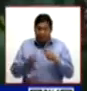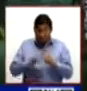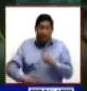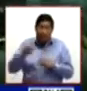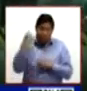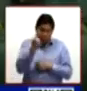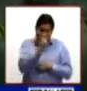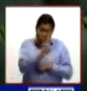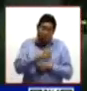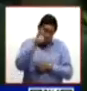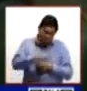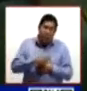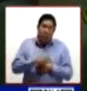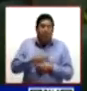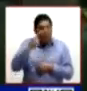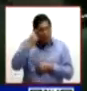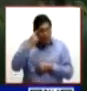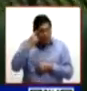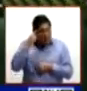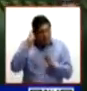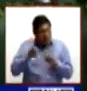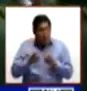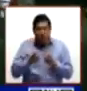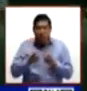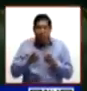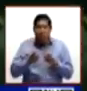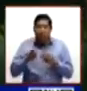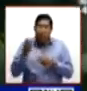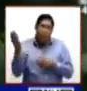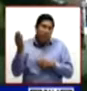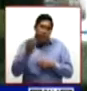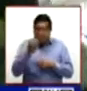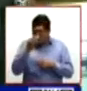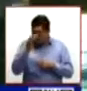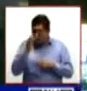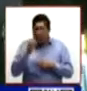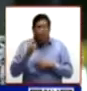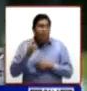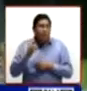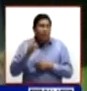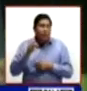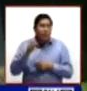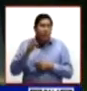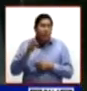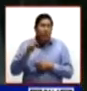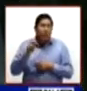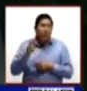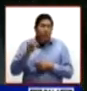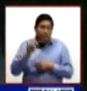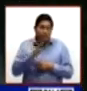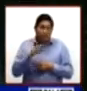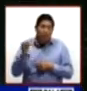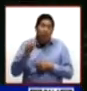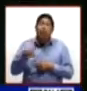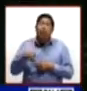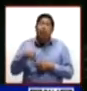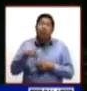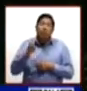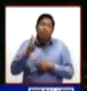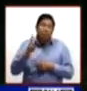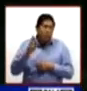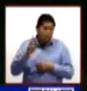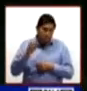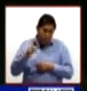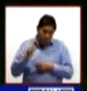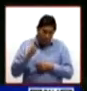establecimientos debe tenerlo. Y nos imaginamos que así como en la caja bancaria, también la caja petrolera han estado funcionando por lo menos durante